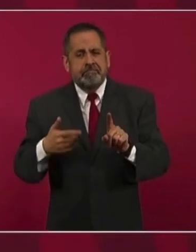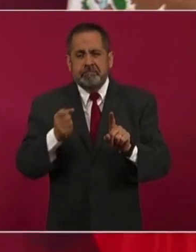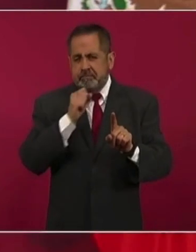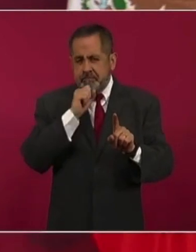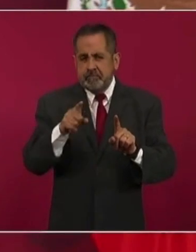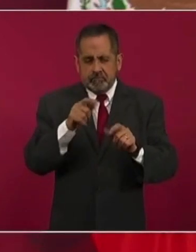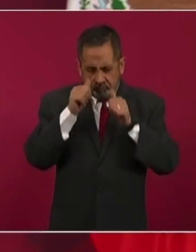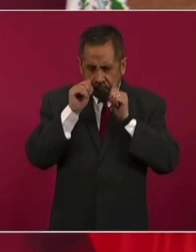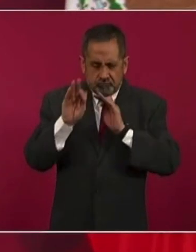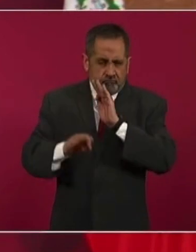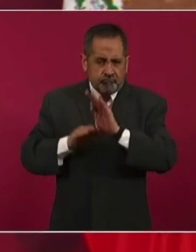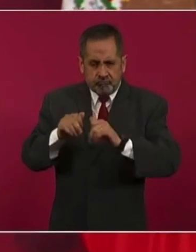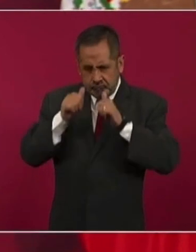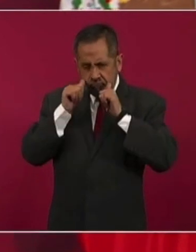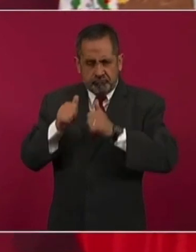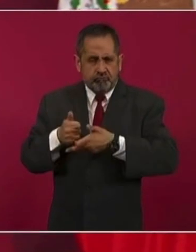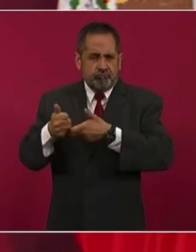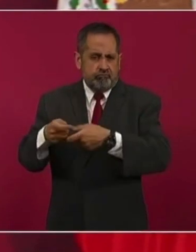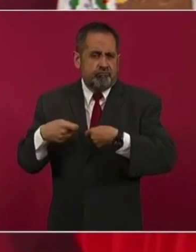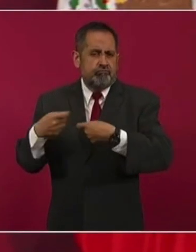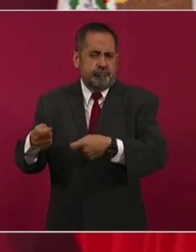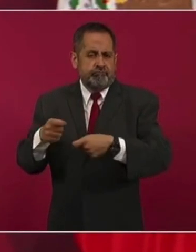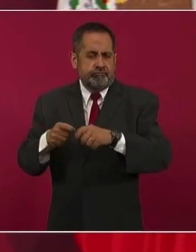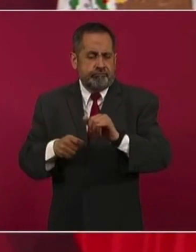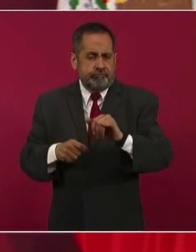están siendo atendidos, heridos.